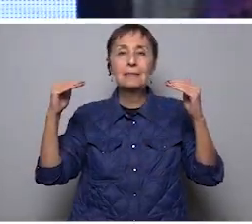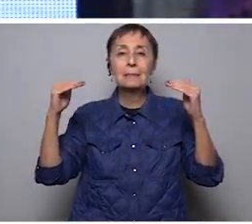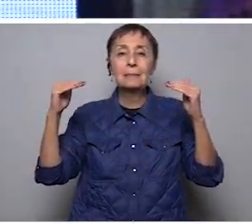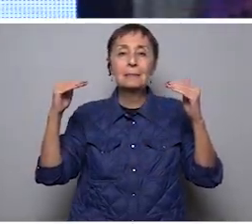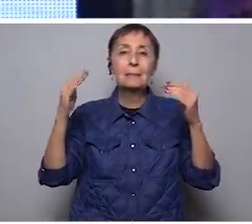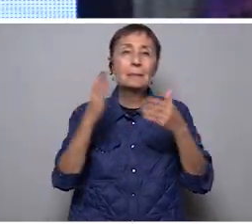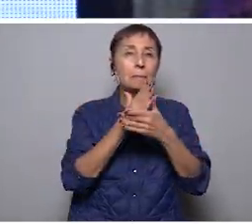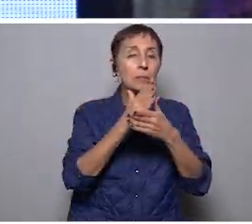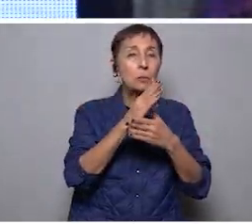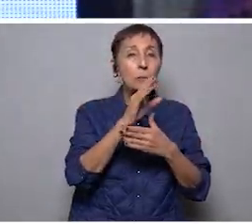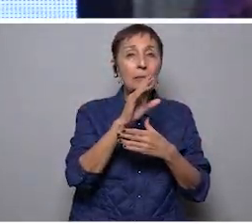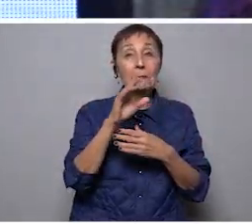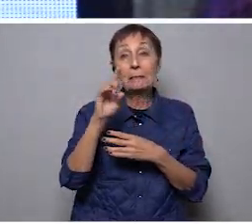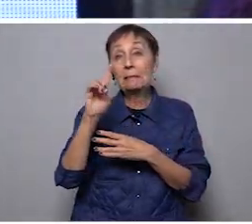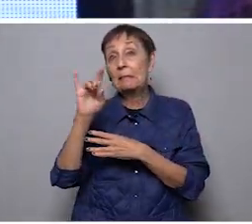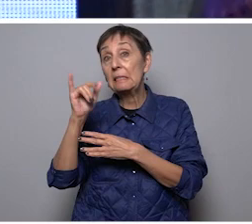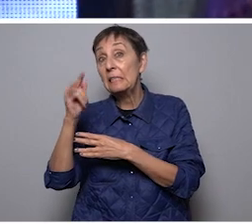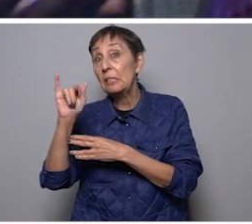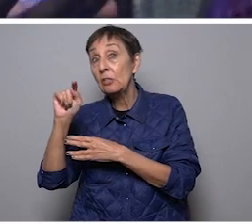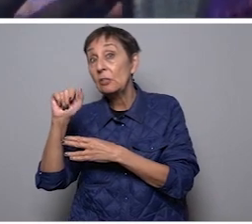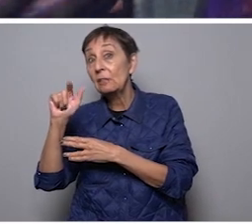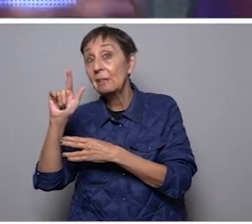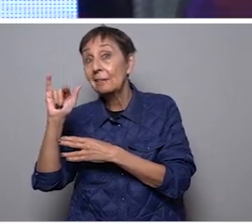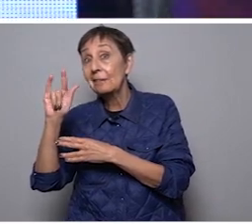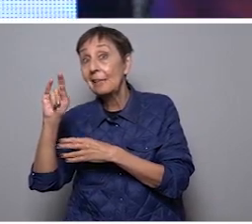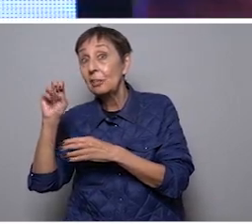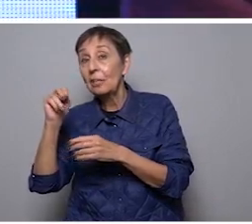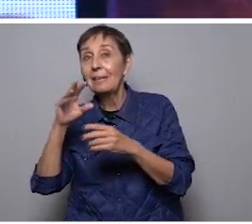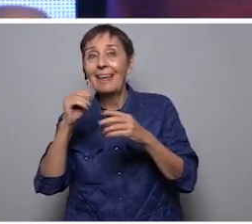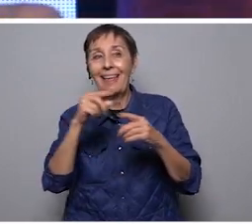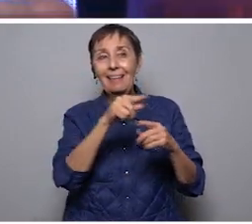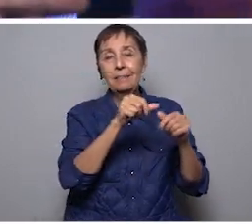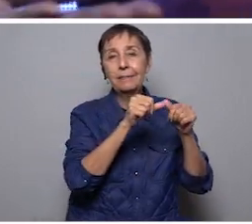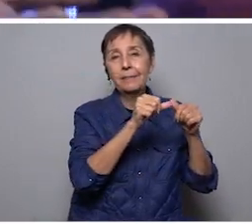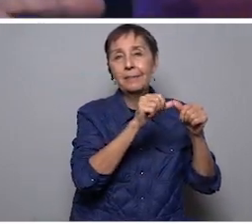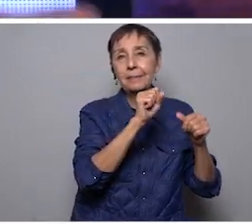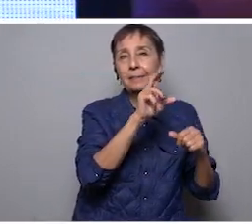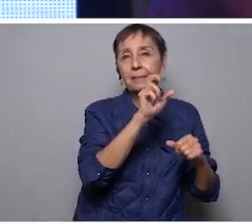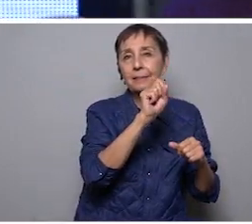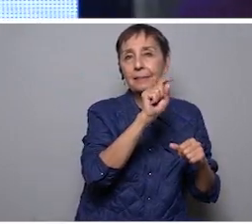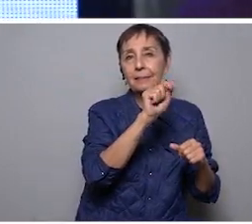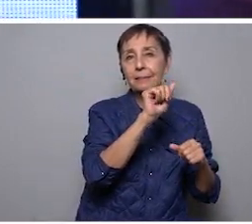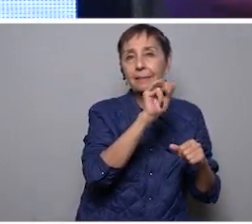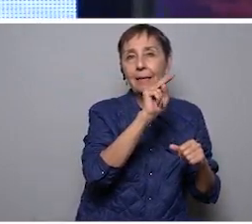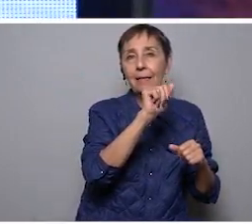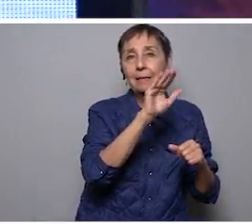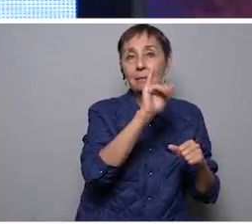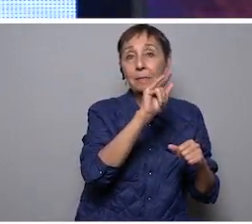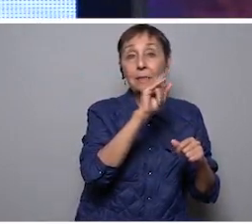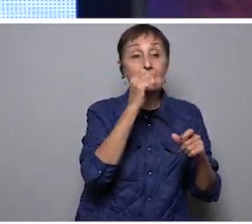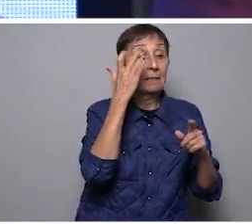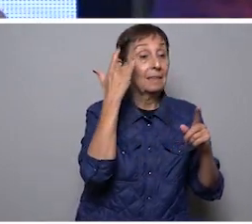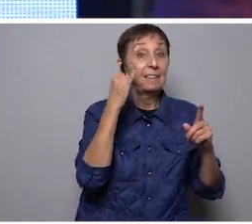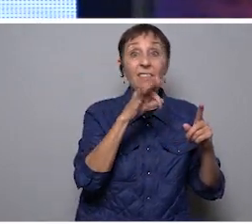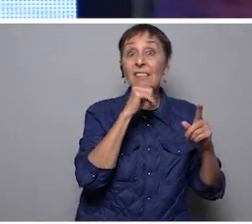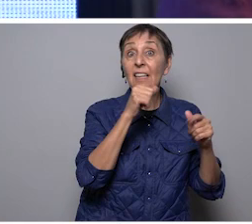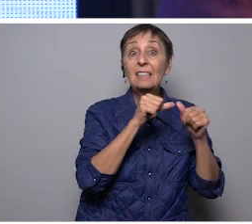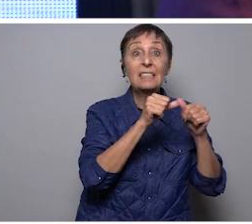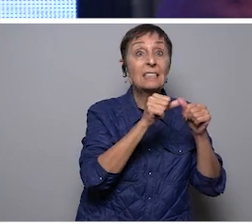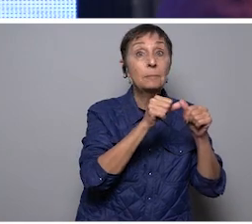digitalización y la sostenibilidad porque si no somos empresa sosteni Pues nadie nos da